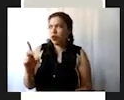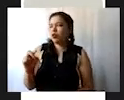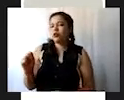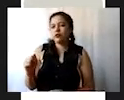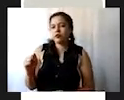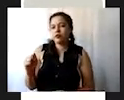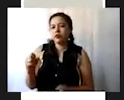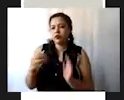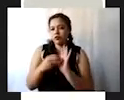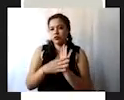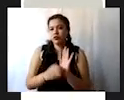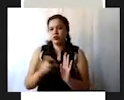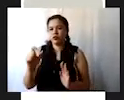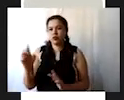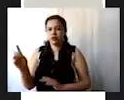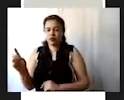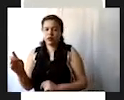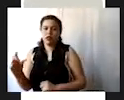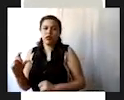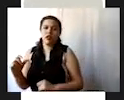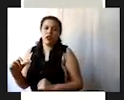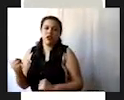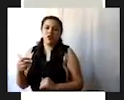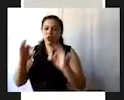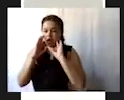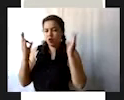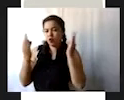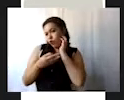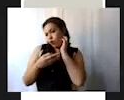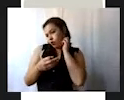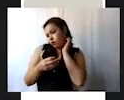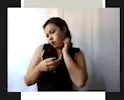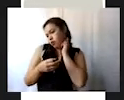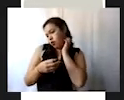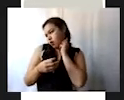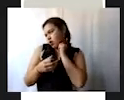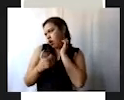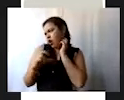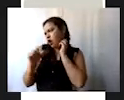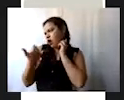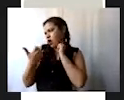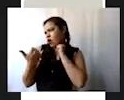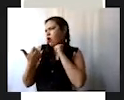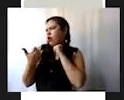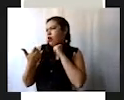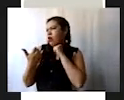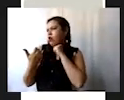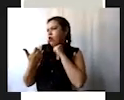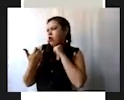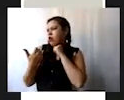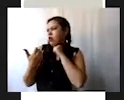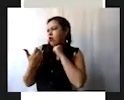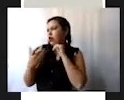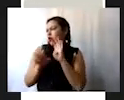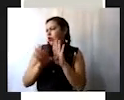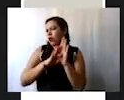la Agenda 2030, ¿qué otras formas o qué otras alternativas tenemos como humanidad, como